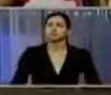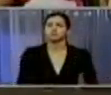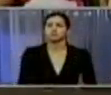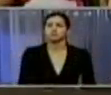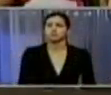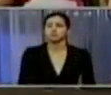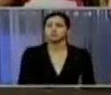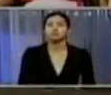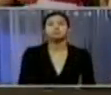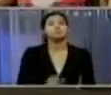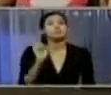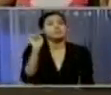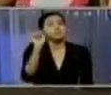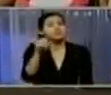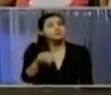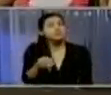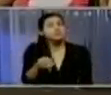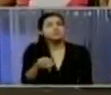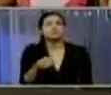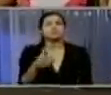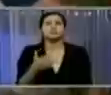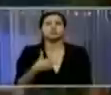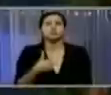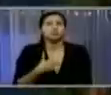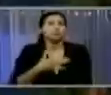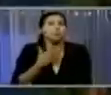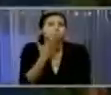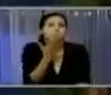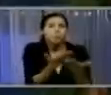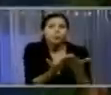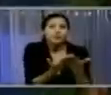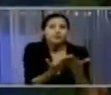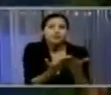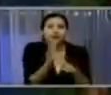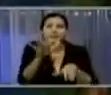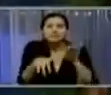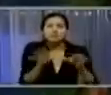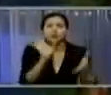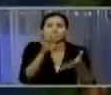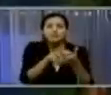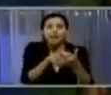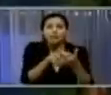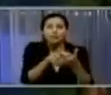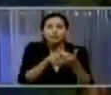Claro que sí, si yo soy el que lo he propuesto, secretario de Estado John Kerry.